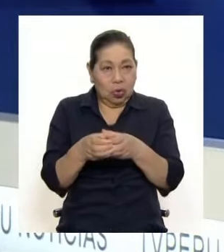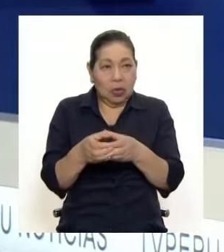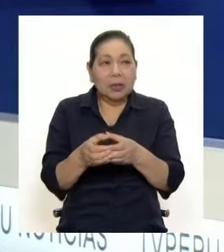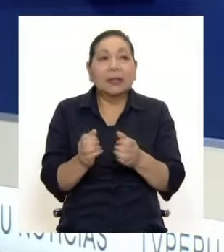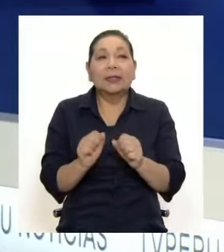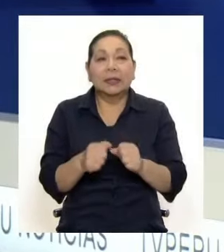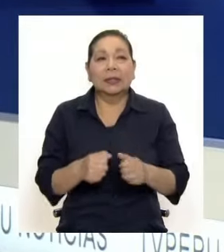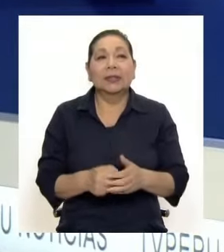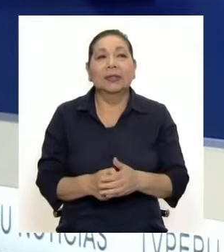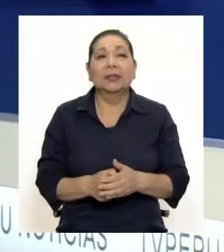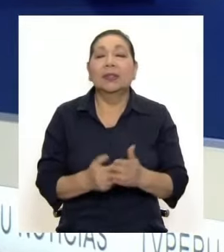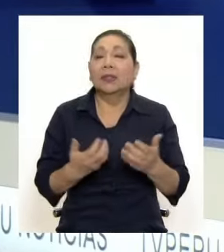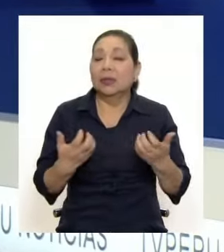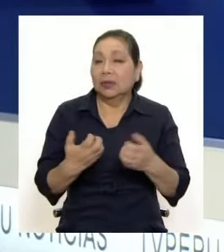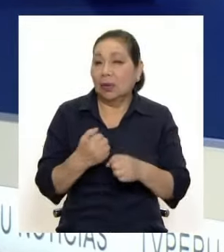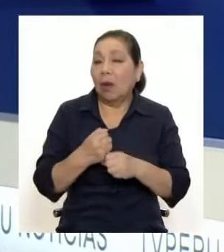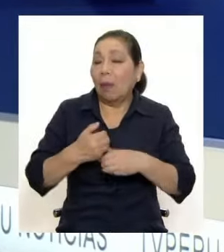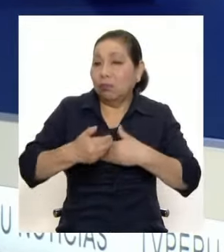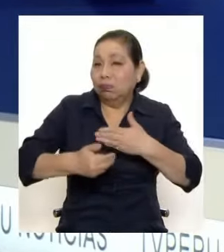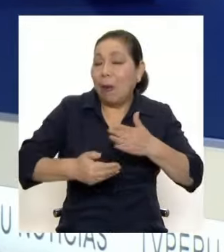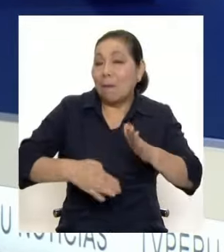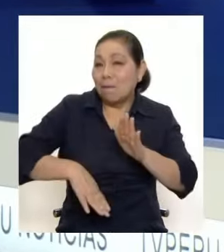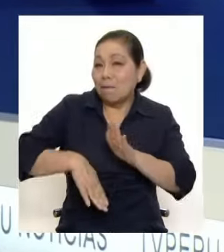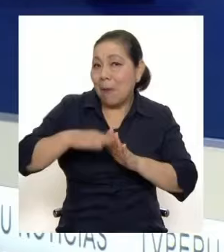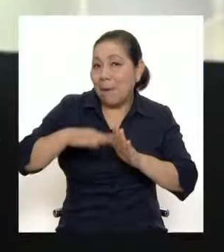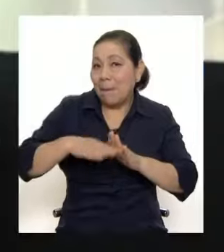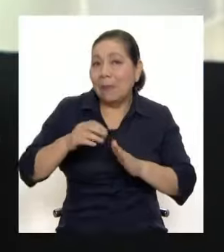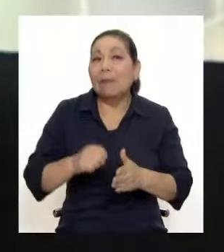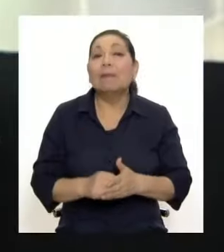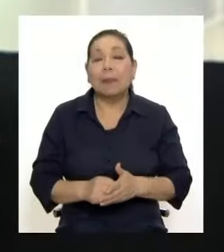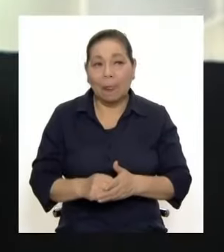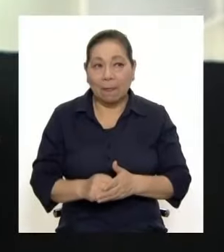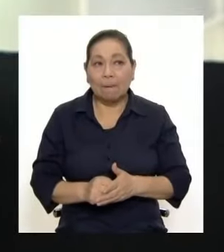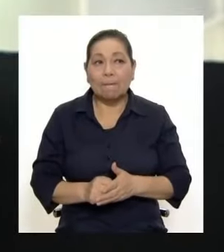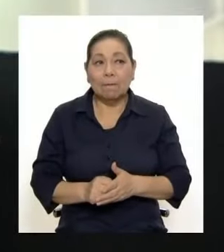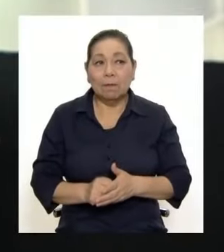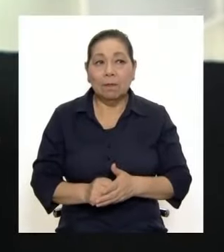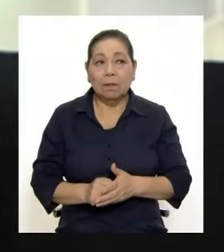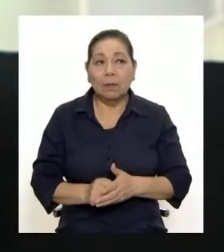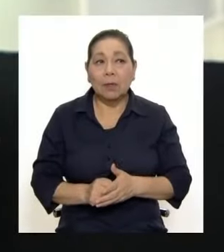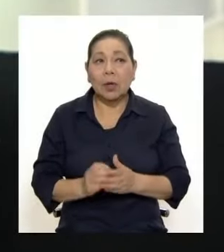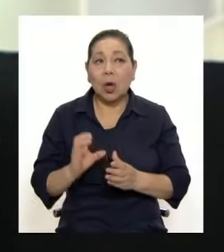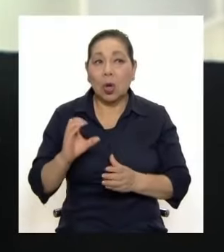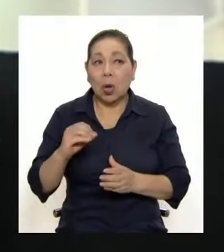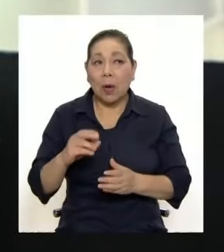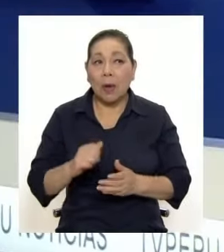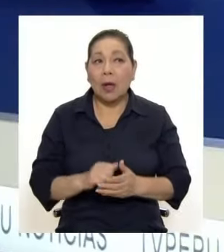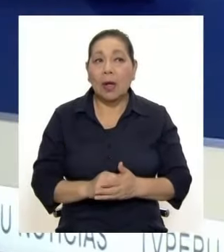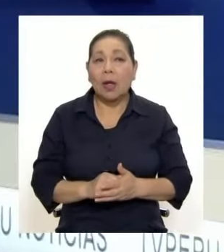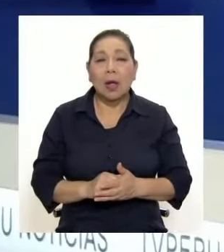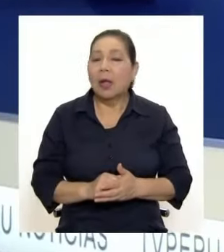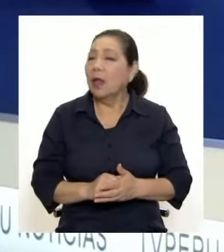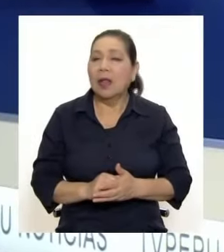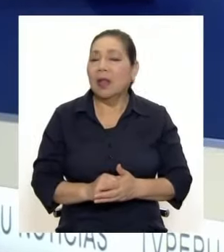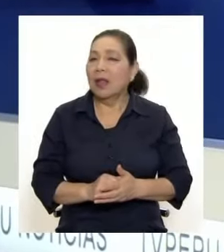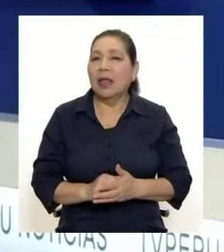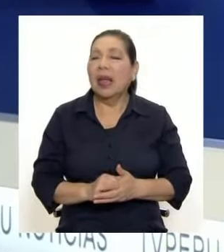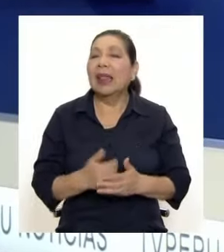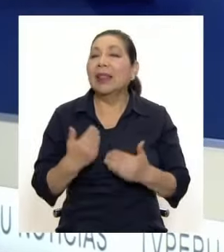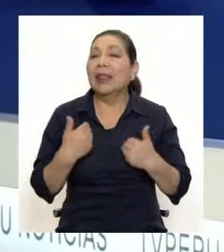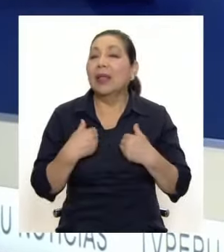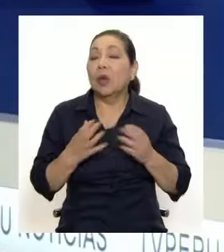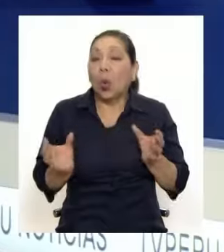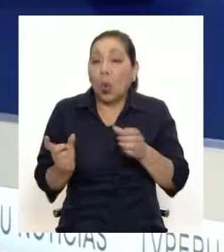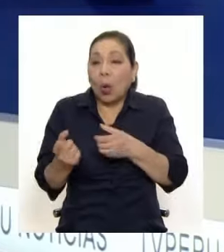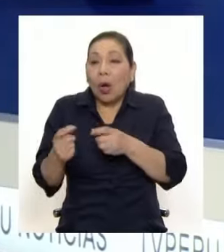básicamente operativas y productivas o sea se ti operativas se tiene que junt cooperativas no no no no que se tienen